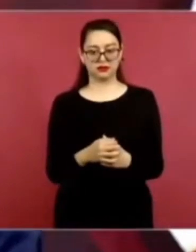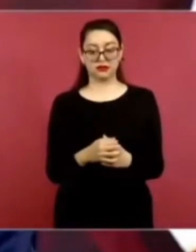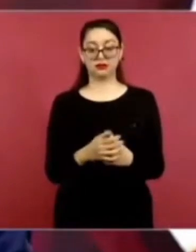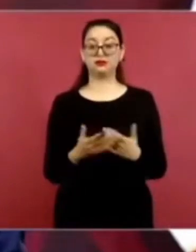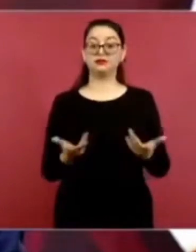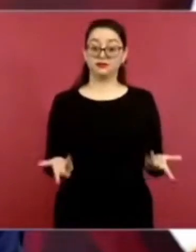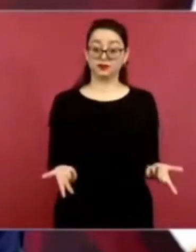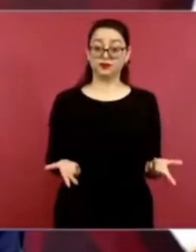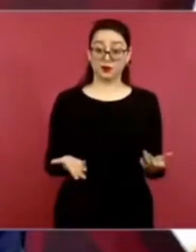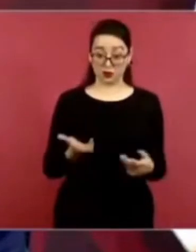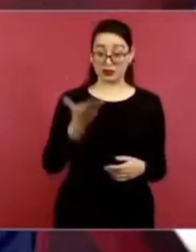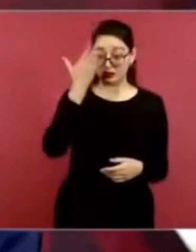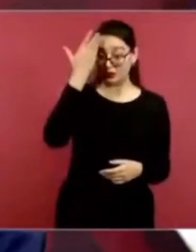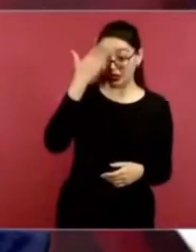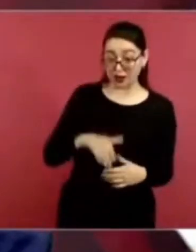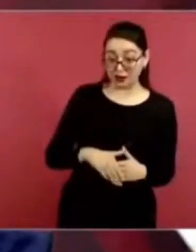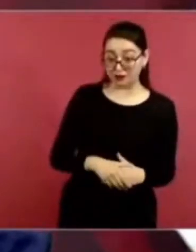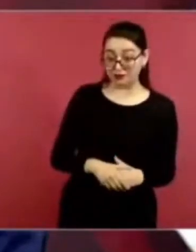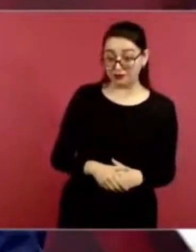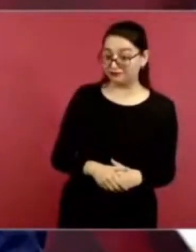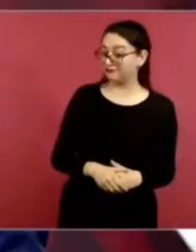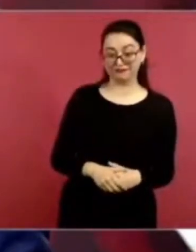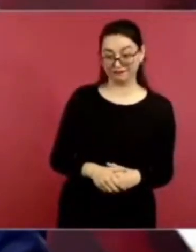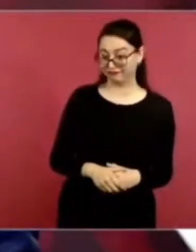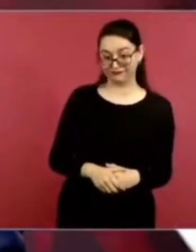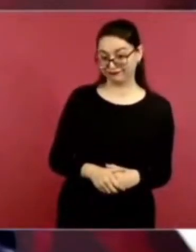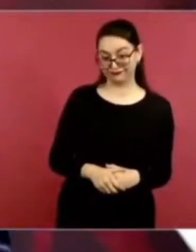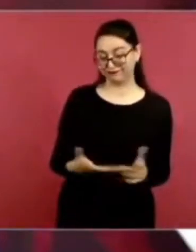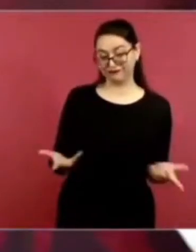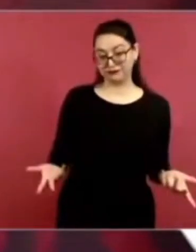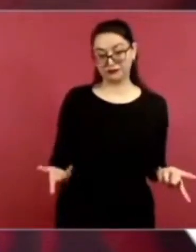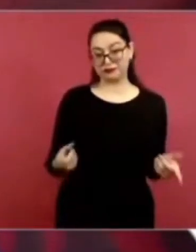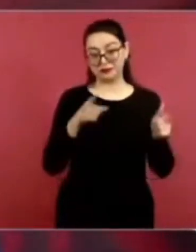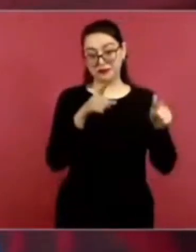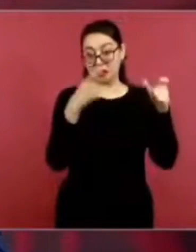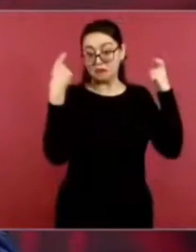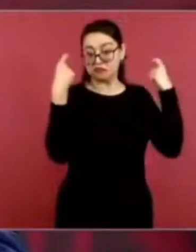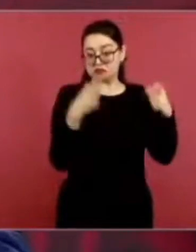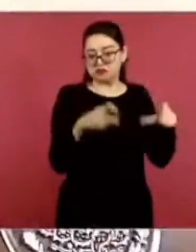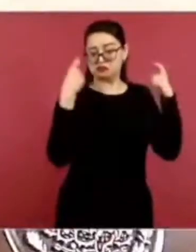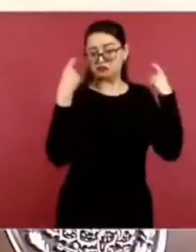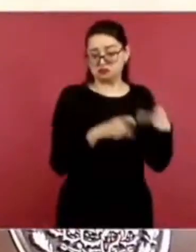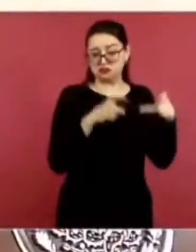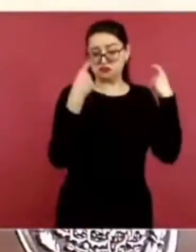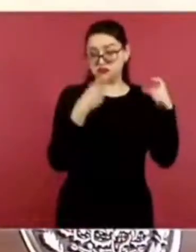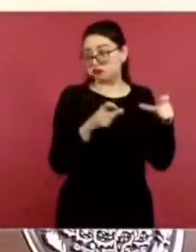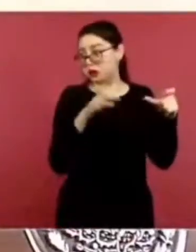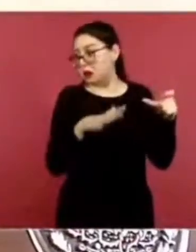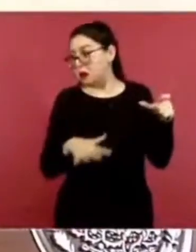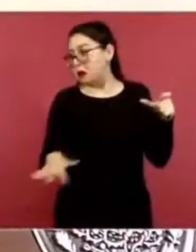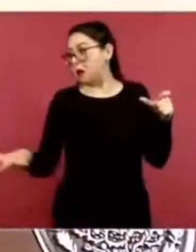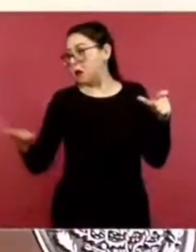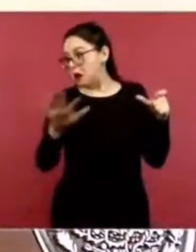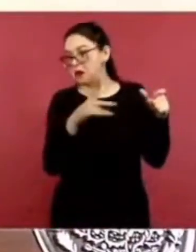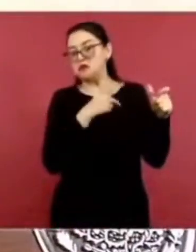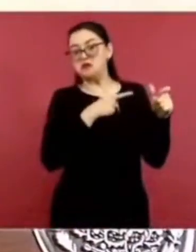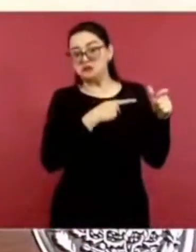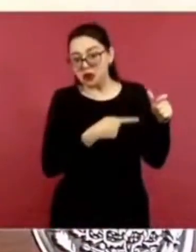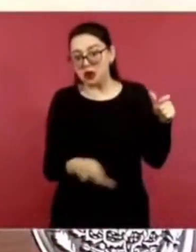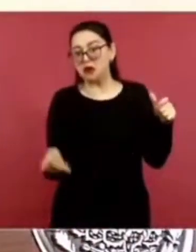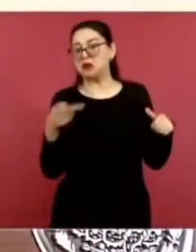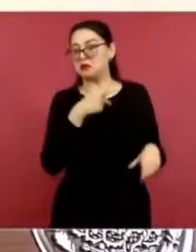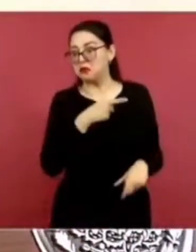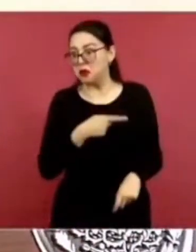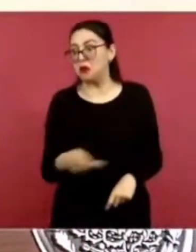Y usted sabe que la riqueza no es contagiosa, no es permeable. Y nosotros venimos trabajando